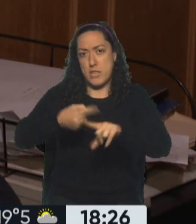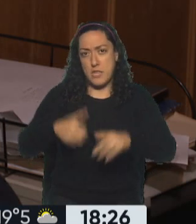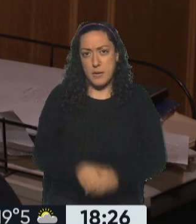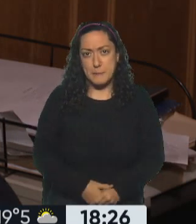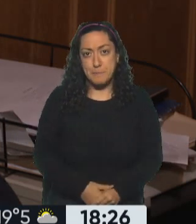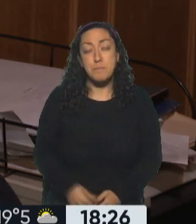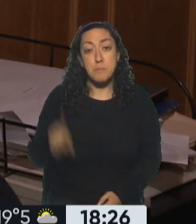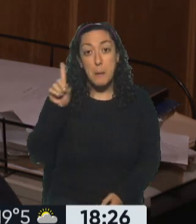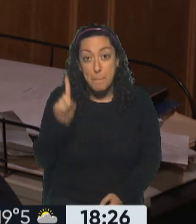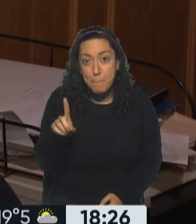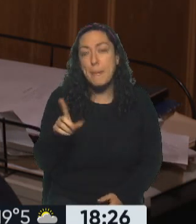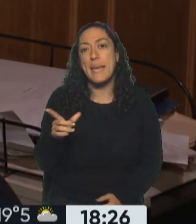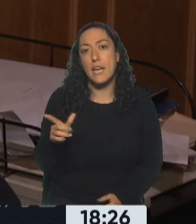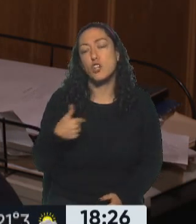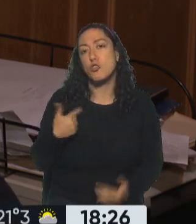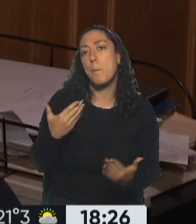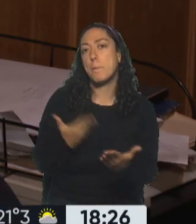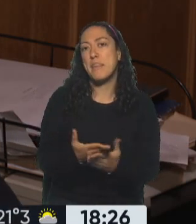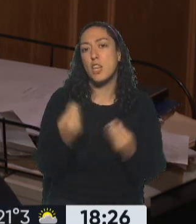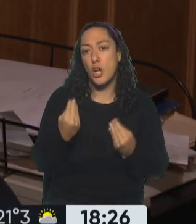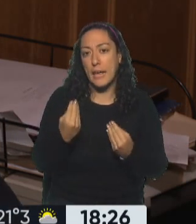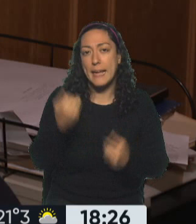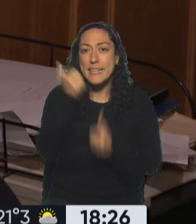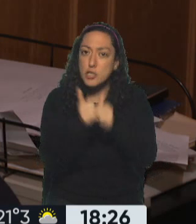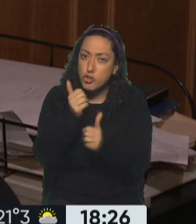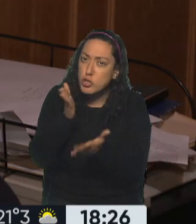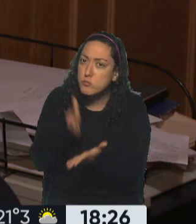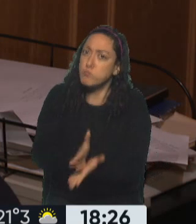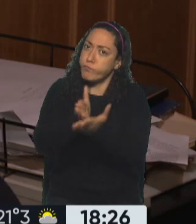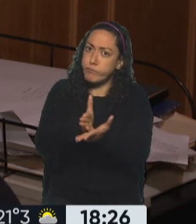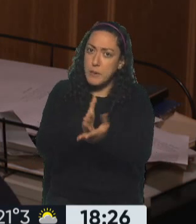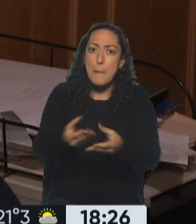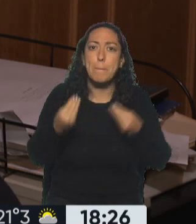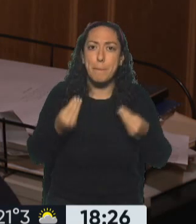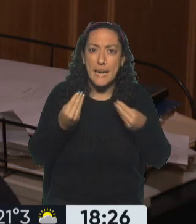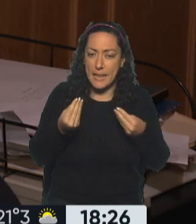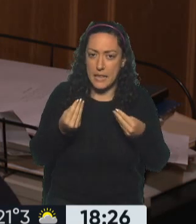Pero lo que sí pido es rigor histórico para juzgar